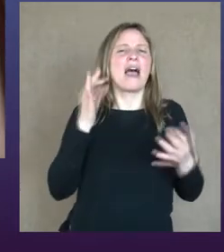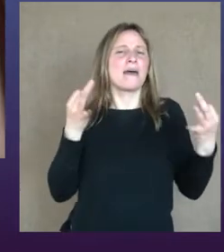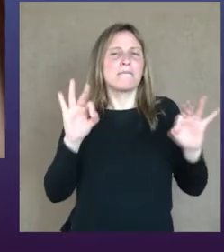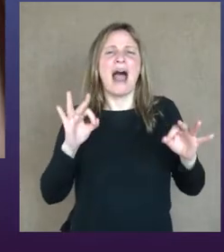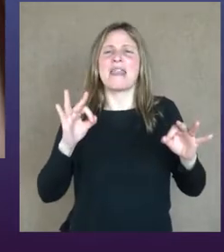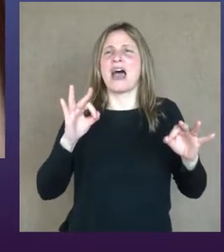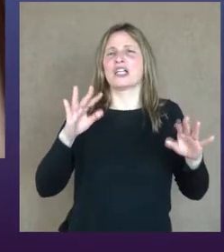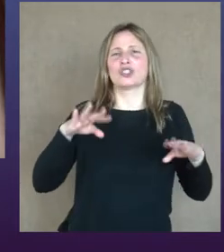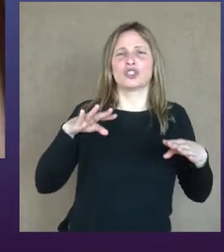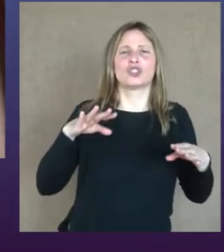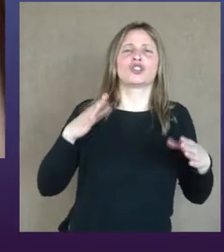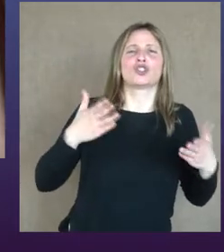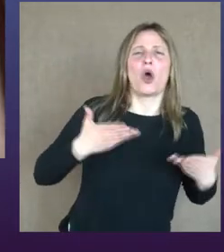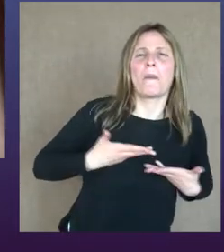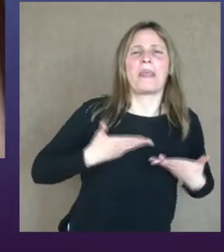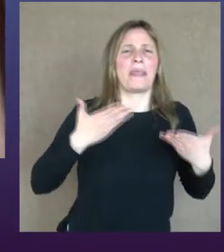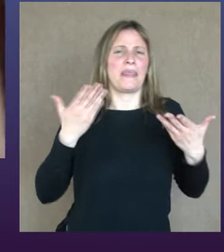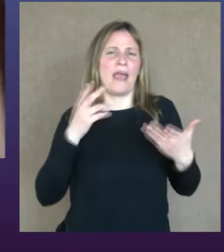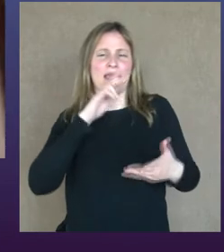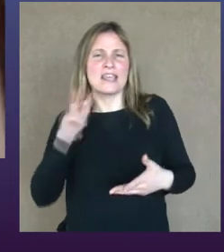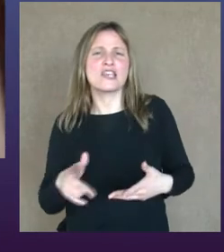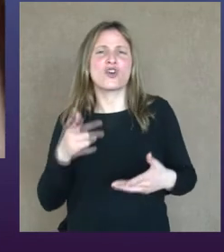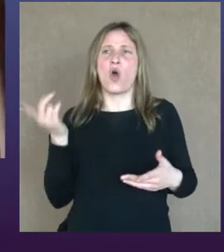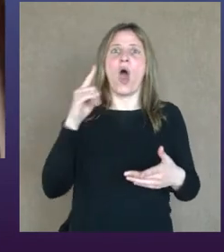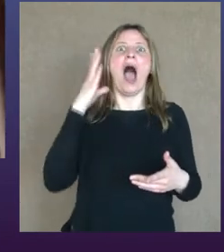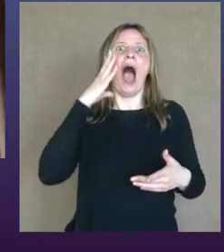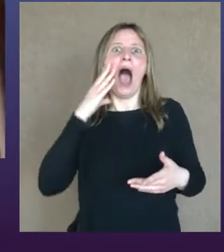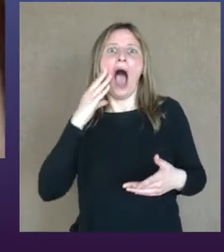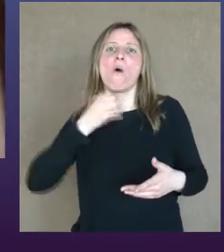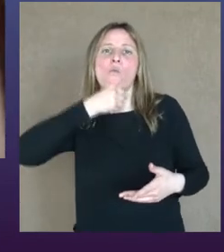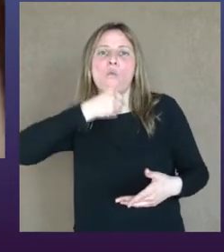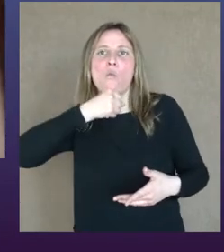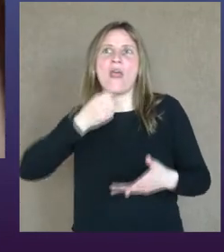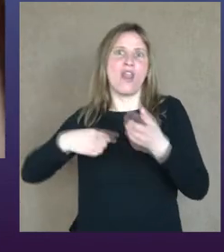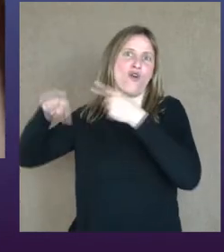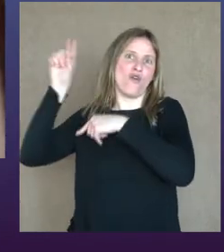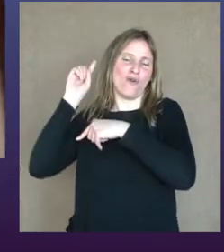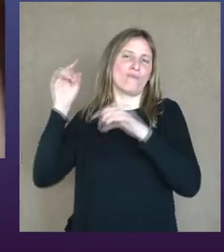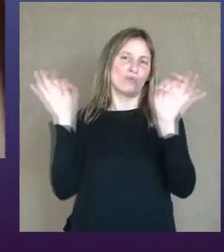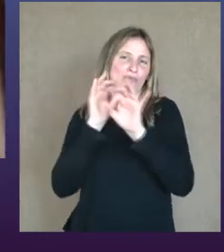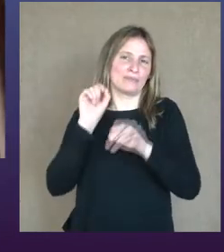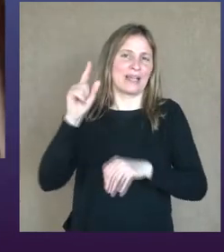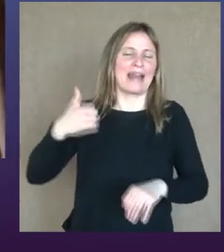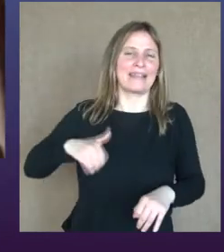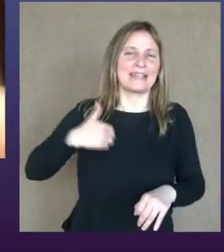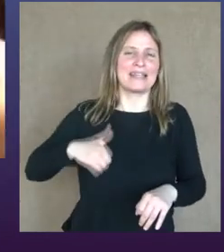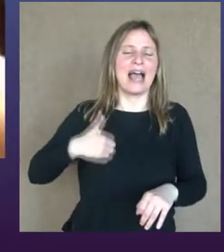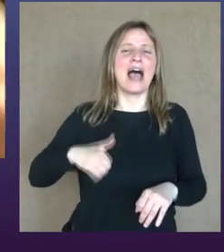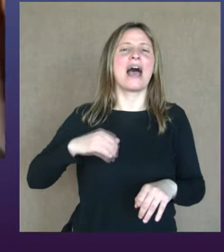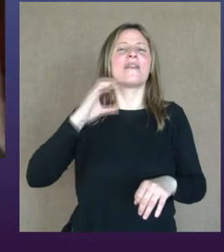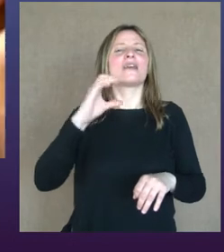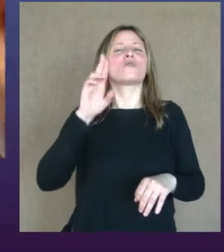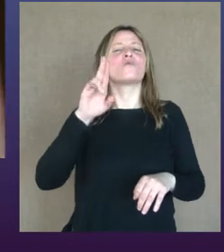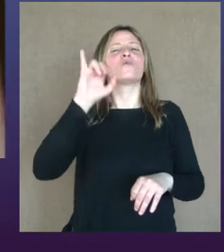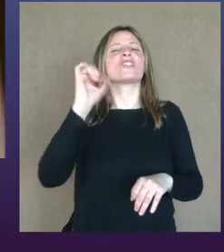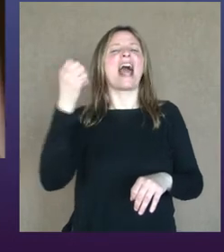sobrina, mis hijos, mi abuelo fue Hilario Cuadros, que fue el compositor de la música cuyana en Argentina, de las famosas canciones